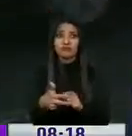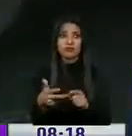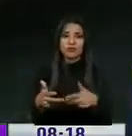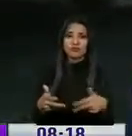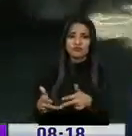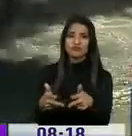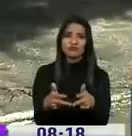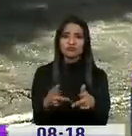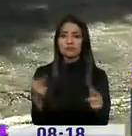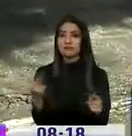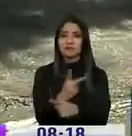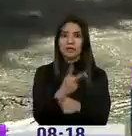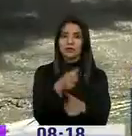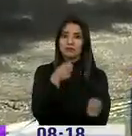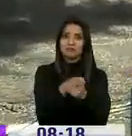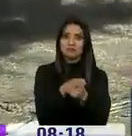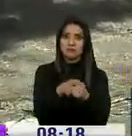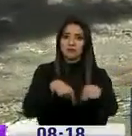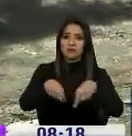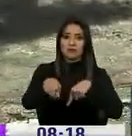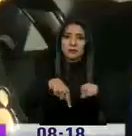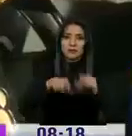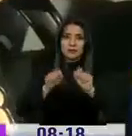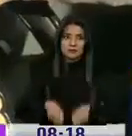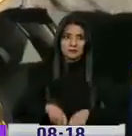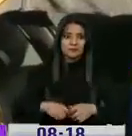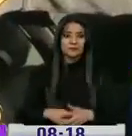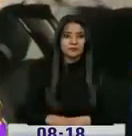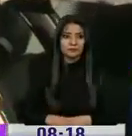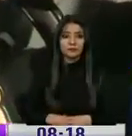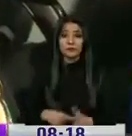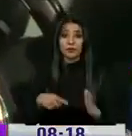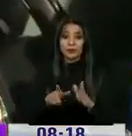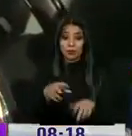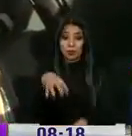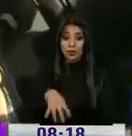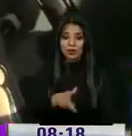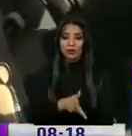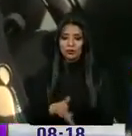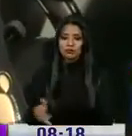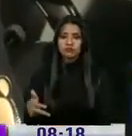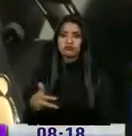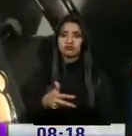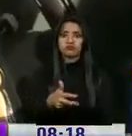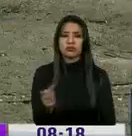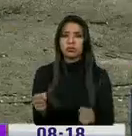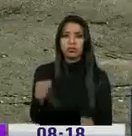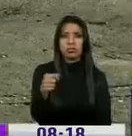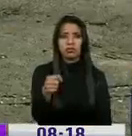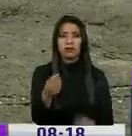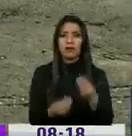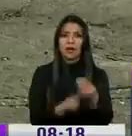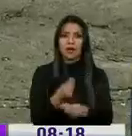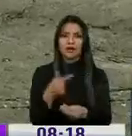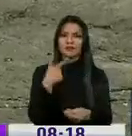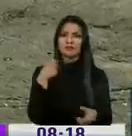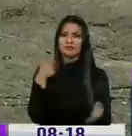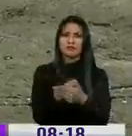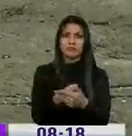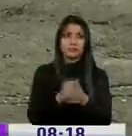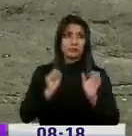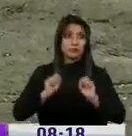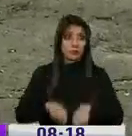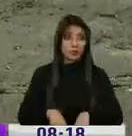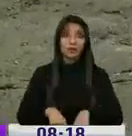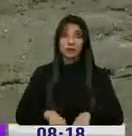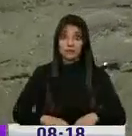orificios con el riesgo de chocar con los vehículos de lado. Por evitar un bache, se hace una mala maniobra y ahí pues vienen